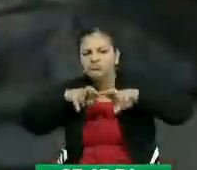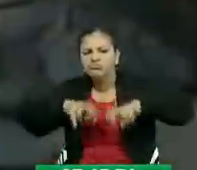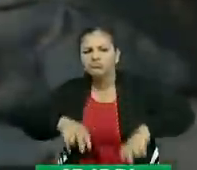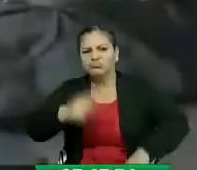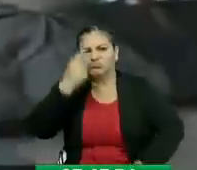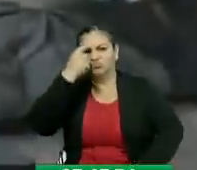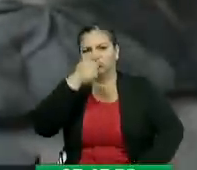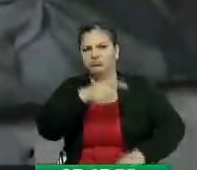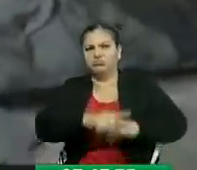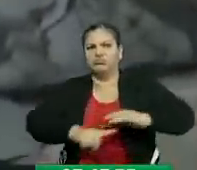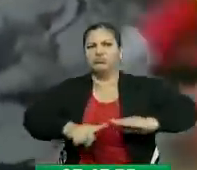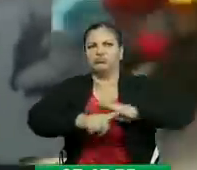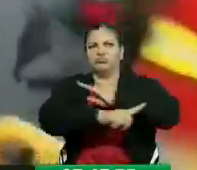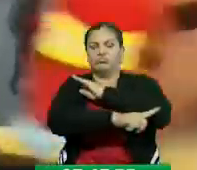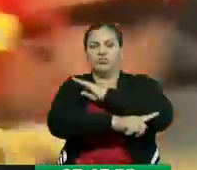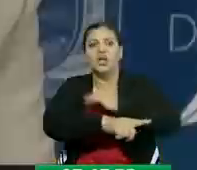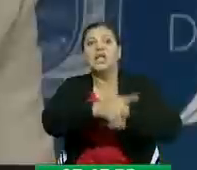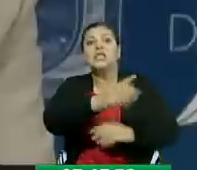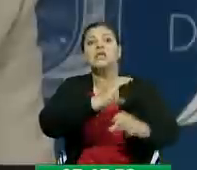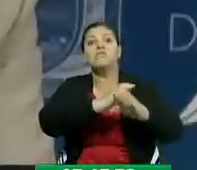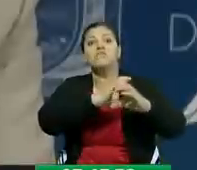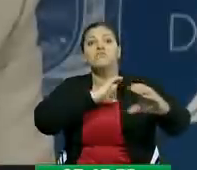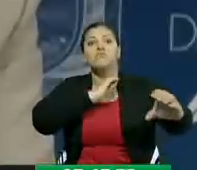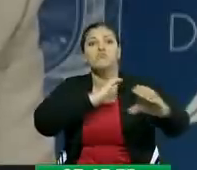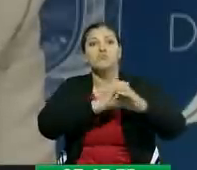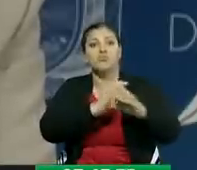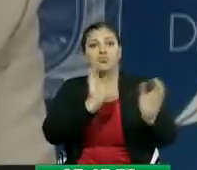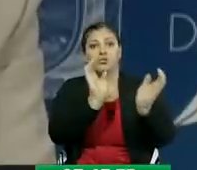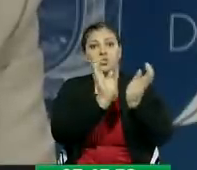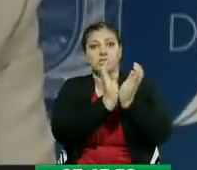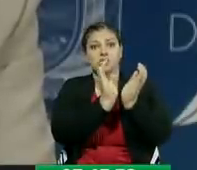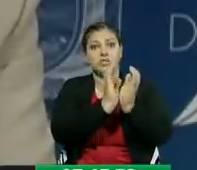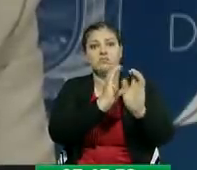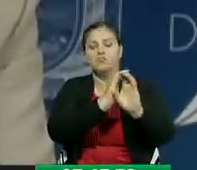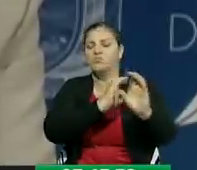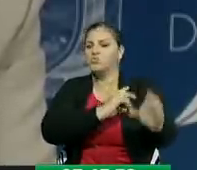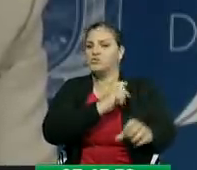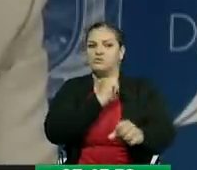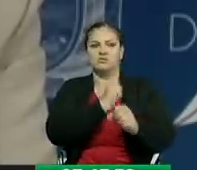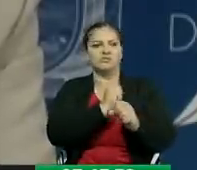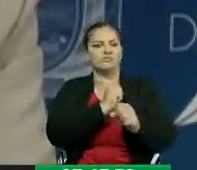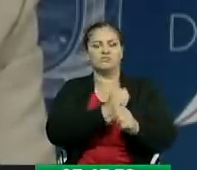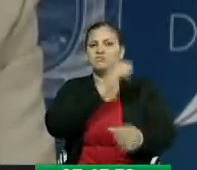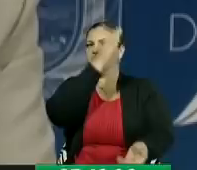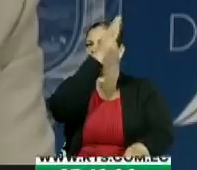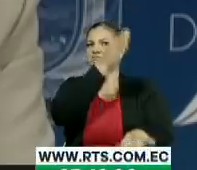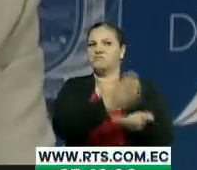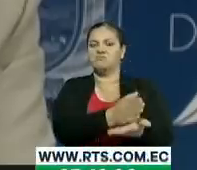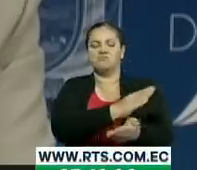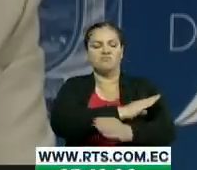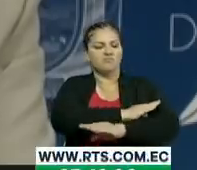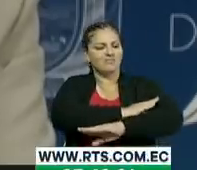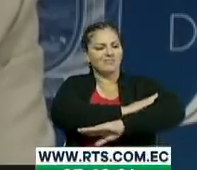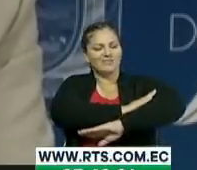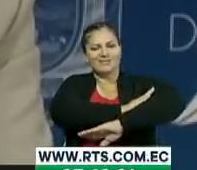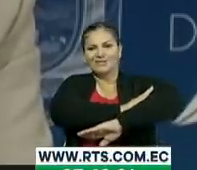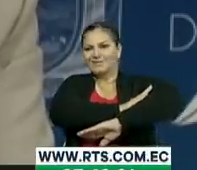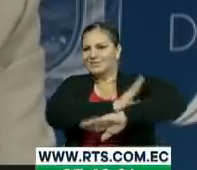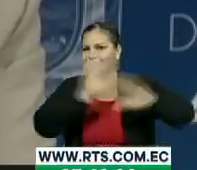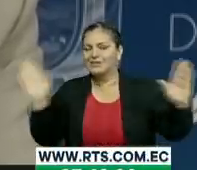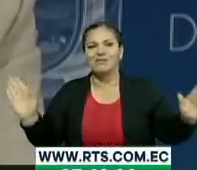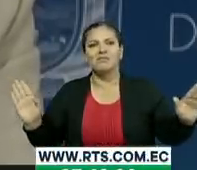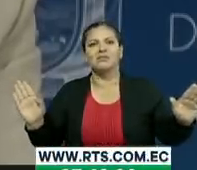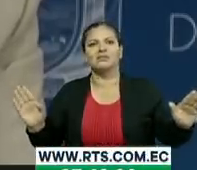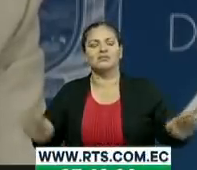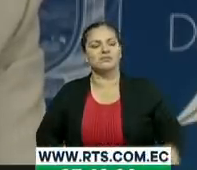tibias. Suspender todas las operaciones de la cooperativa Señor de los Milagros de manera